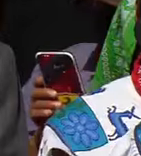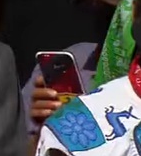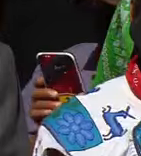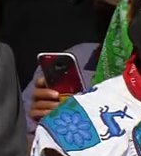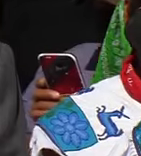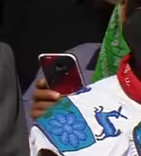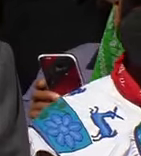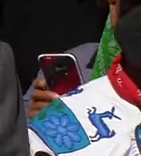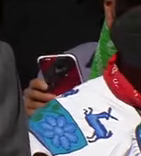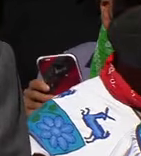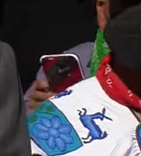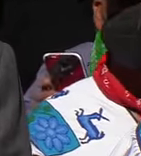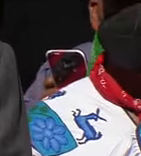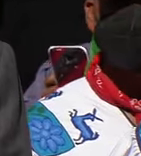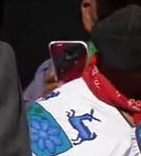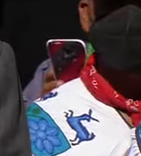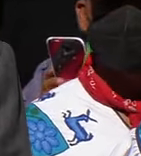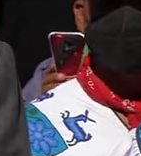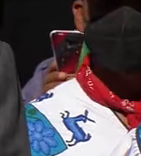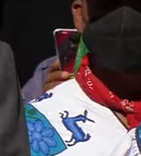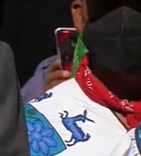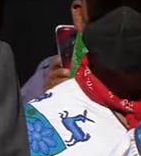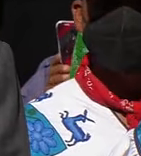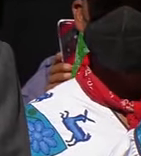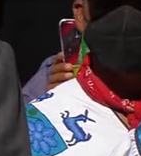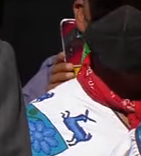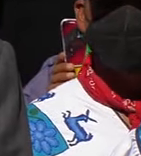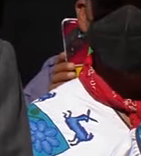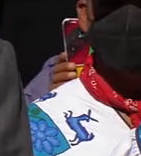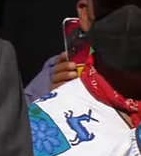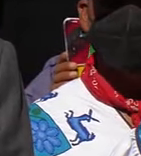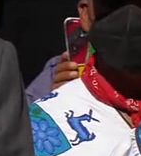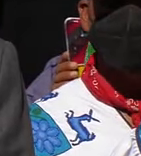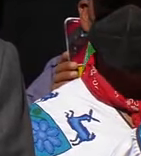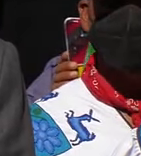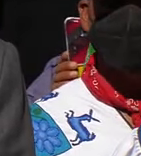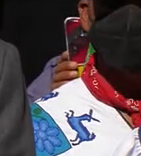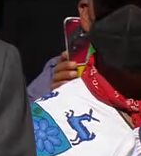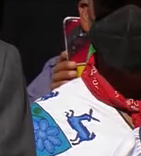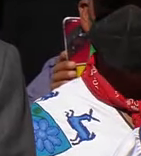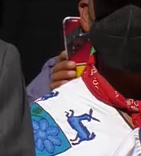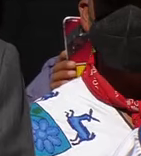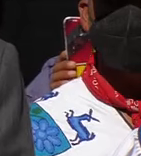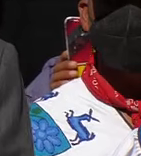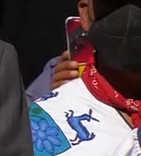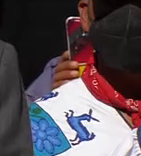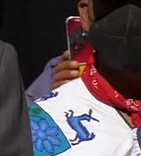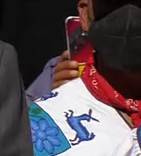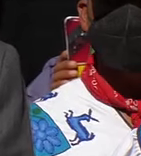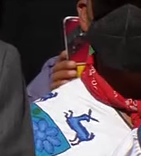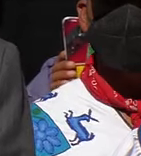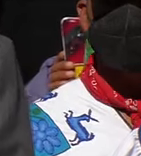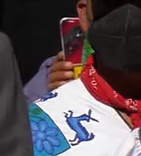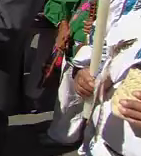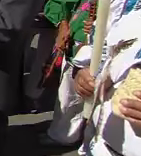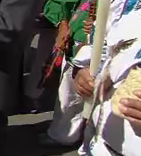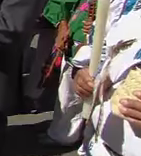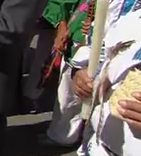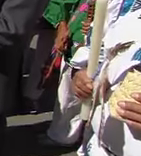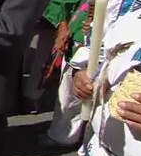atención de los pueblos indígenas de México, que hable con ustedes, que se